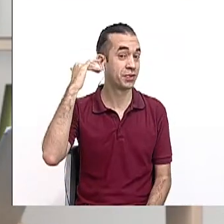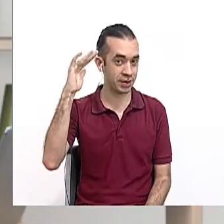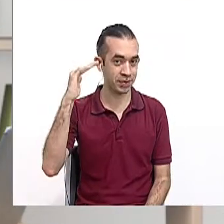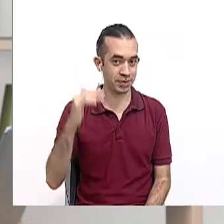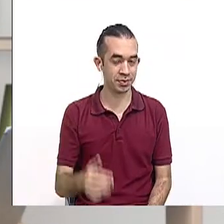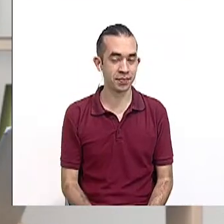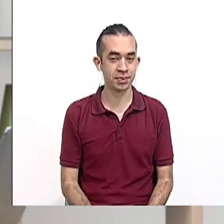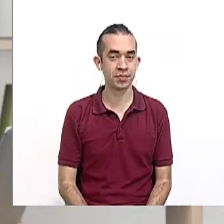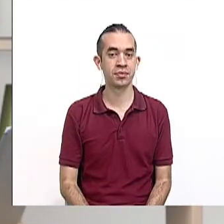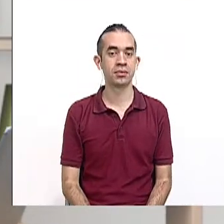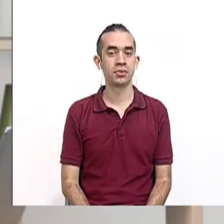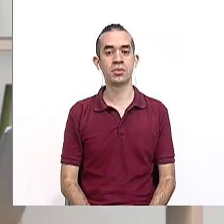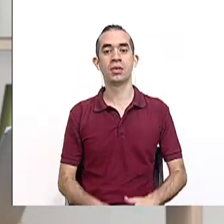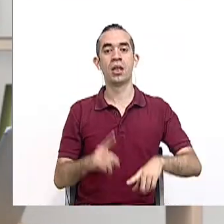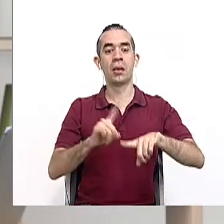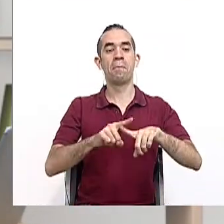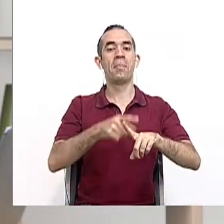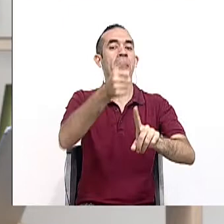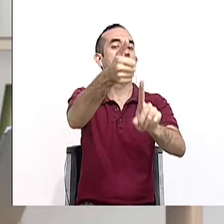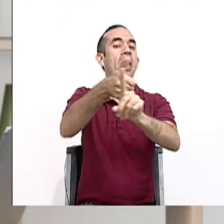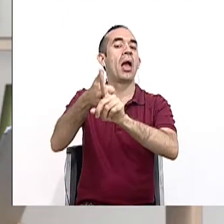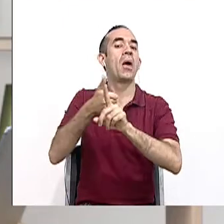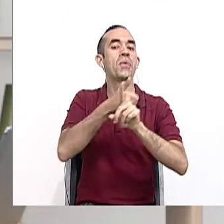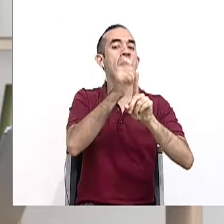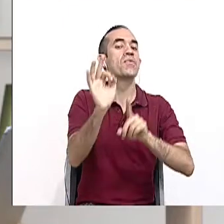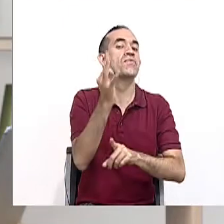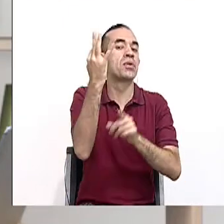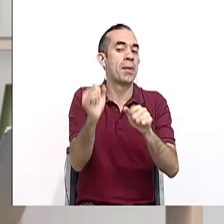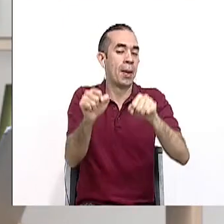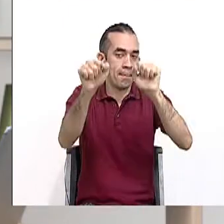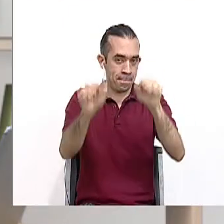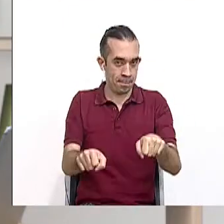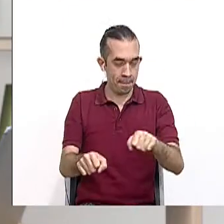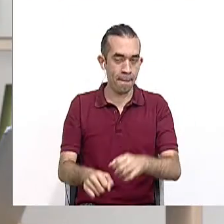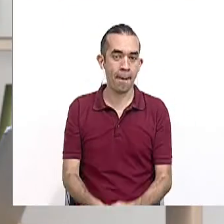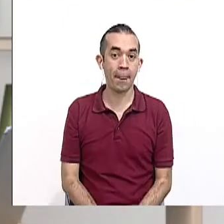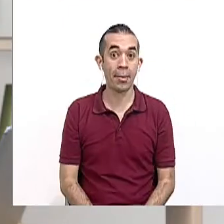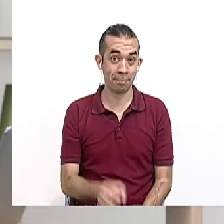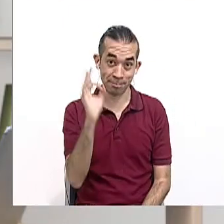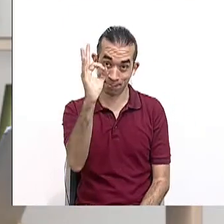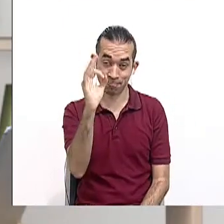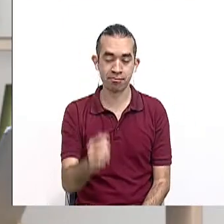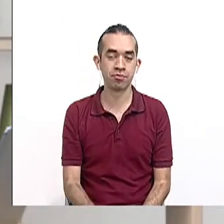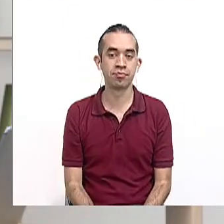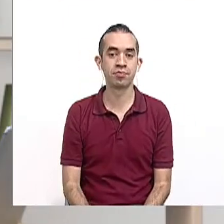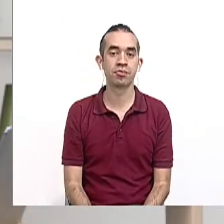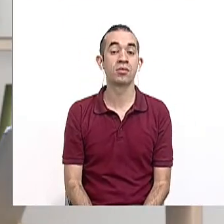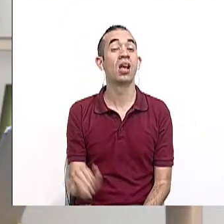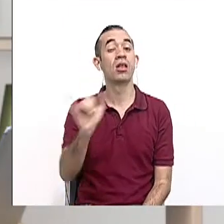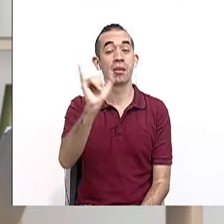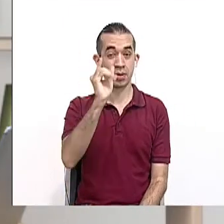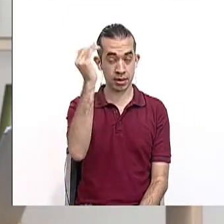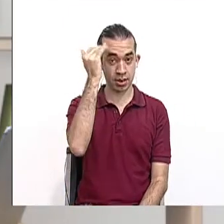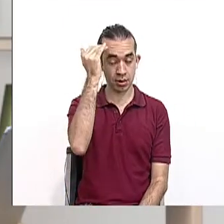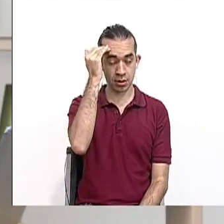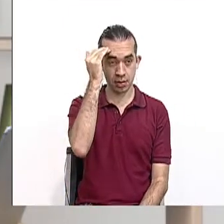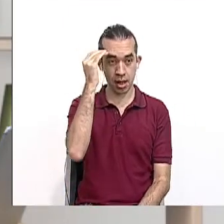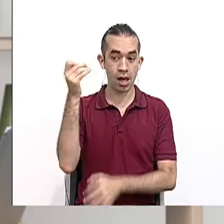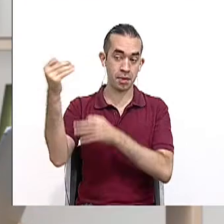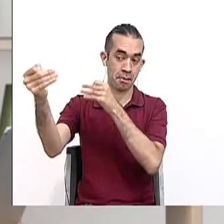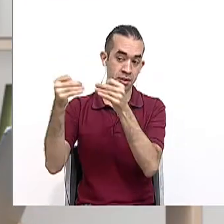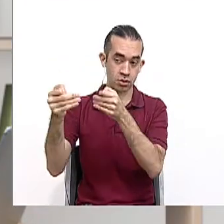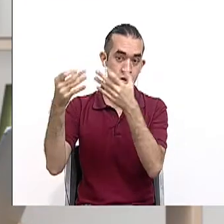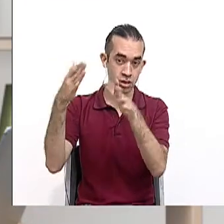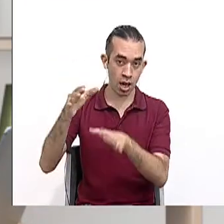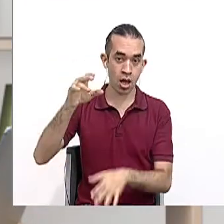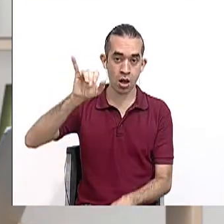desde cada una de sus posibilidades. ¿Sí? Y ahora, también tomar en cuenta esta explicación que nos dio Juan,